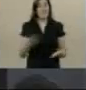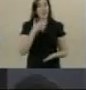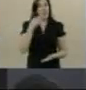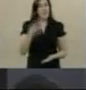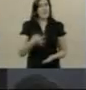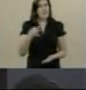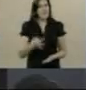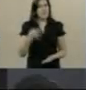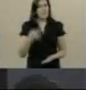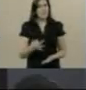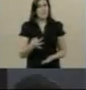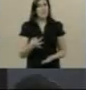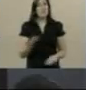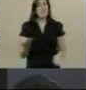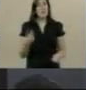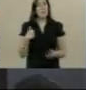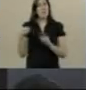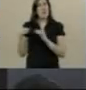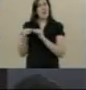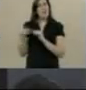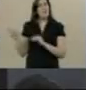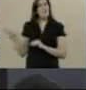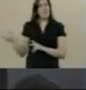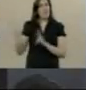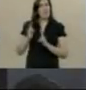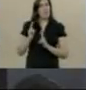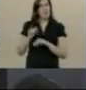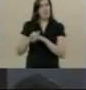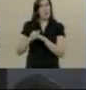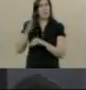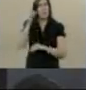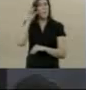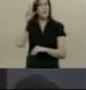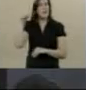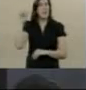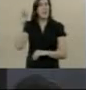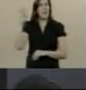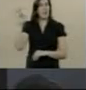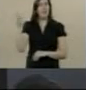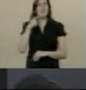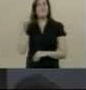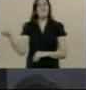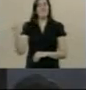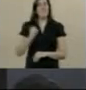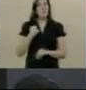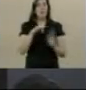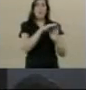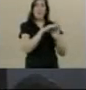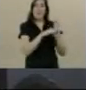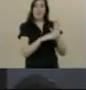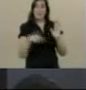Realmente, como dice mi amigo Bernardo Klisberg, el programa social más